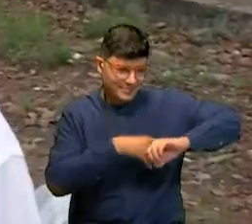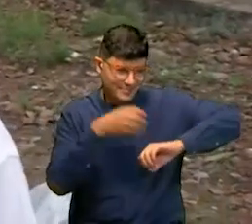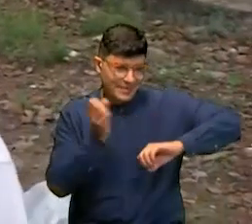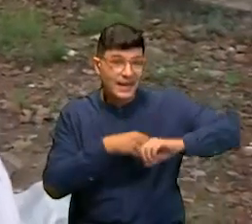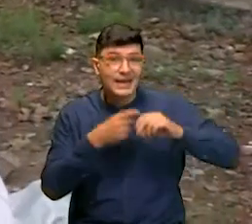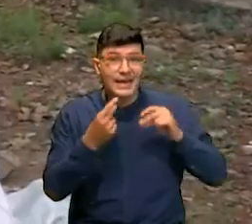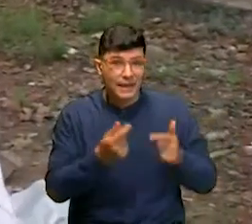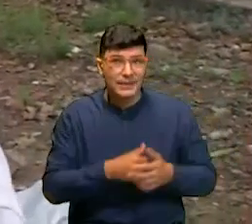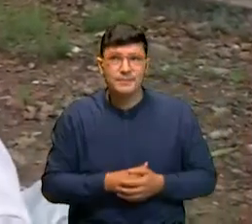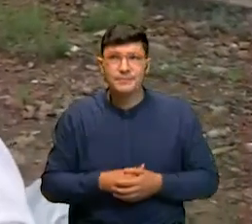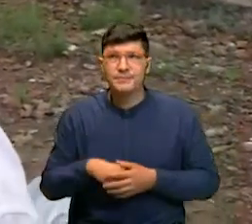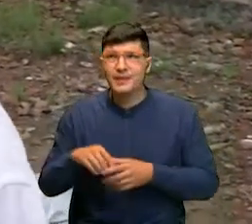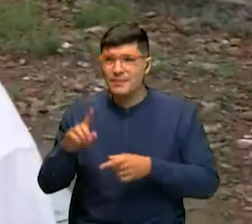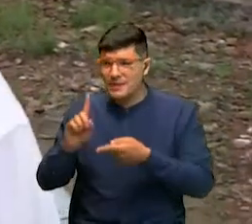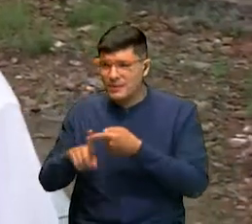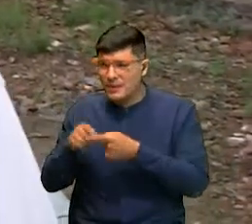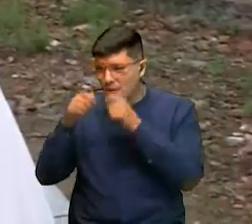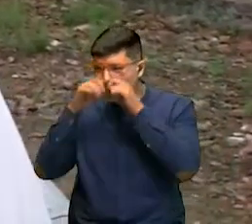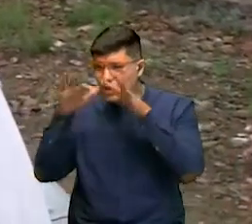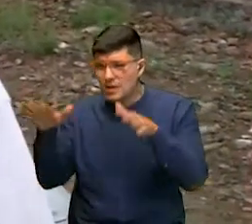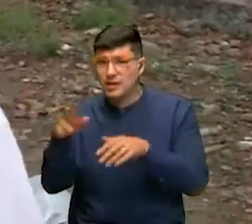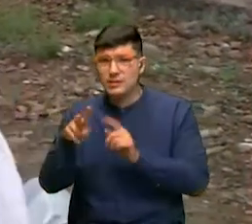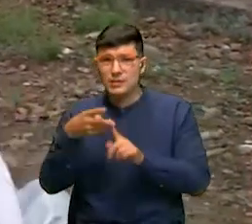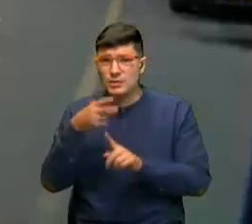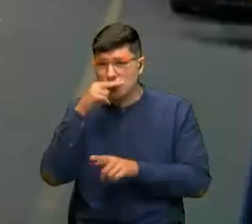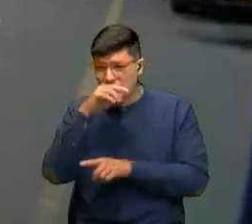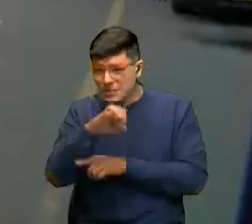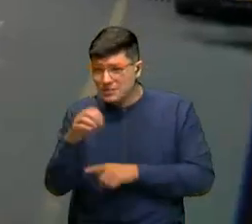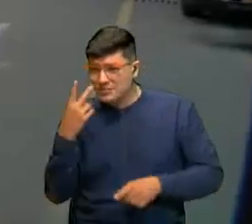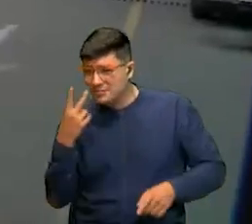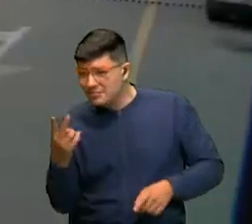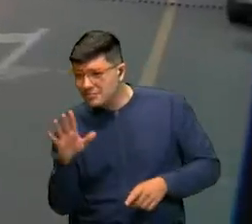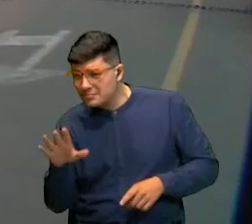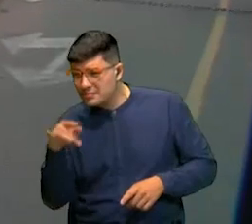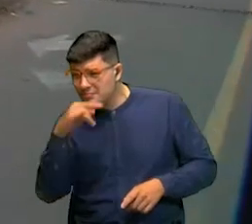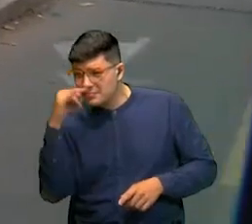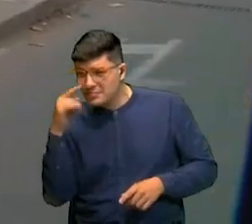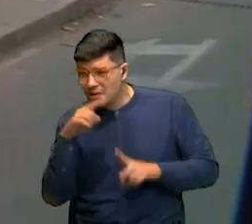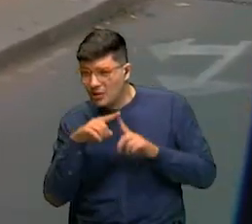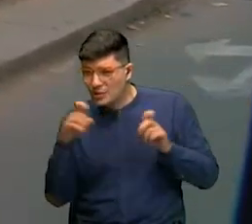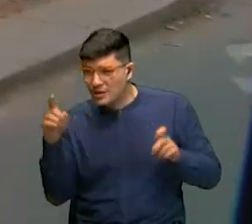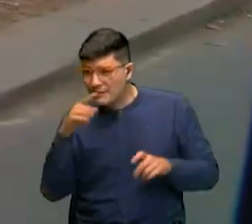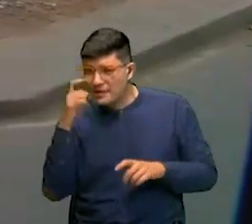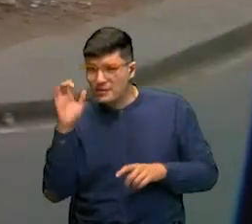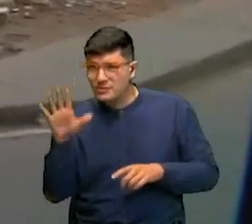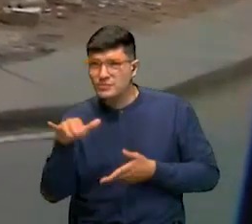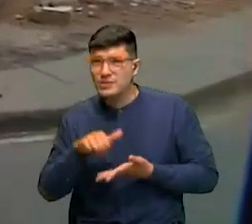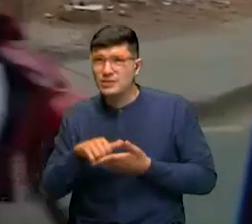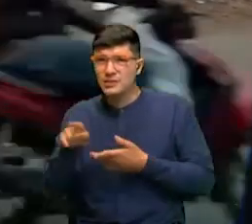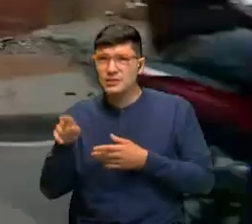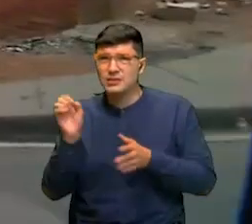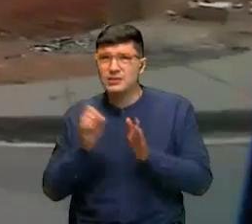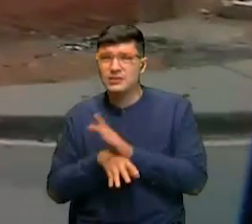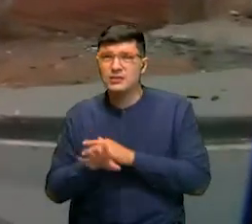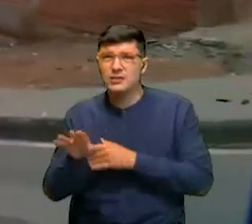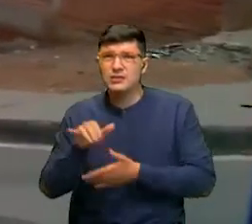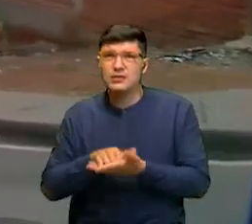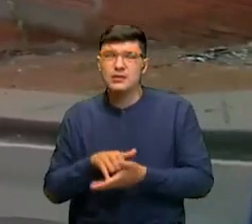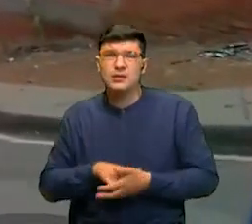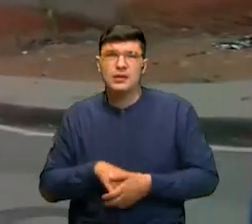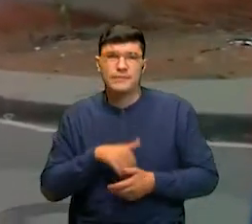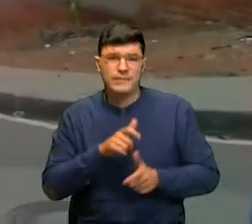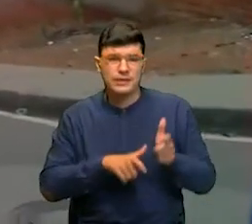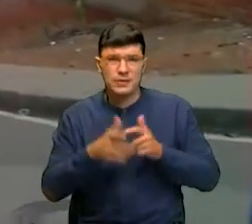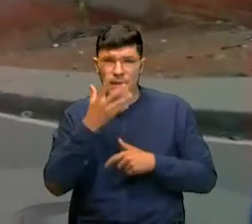segundo para los niños porque los niños pasan para cada vez salen del colegio lo primero que se estrellan es con los escombros los vagos han